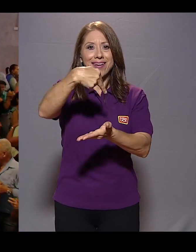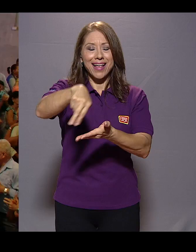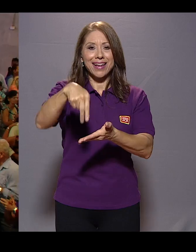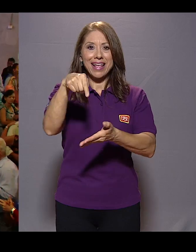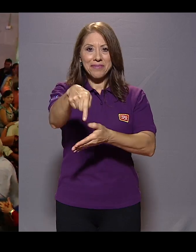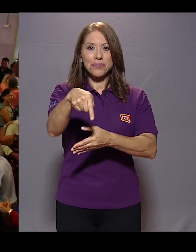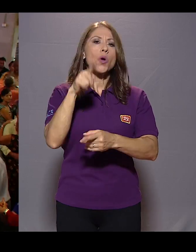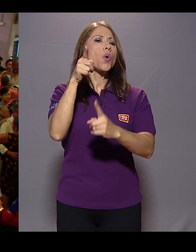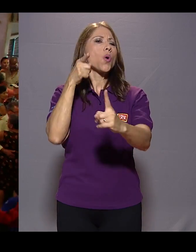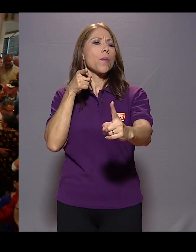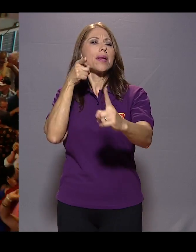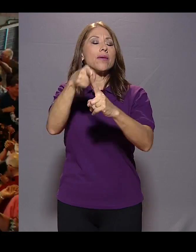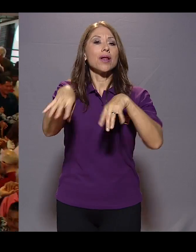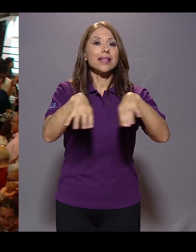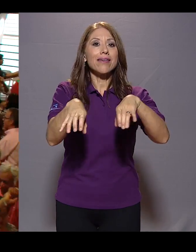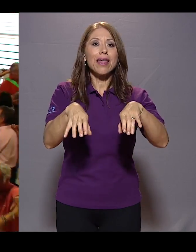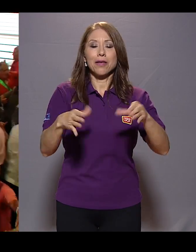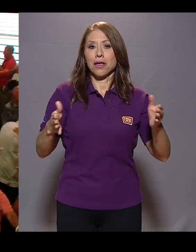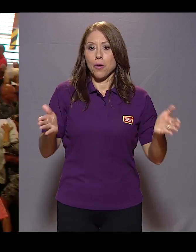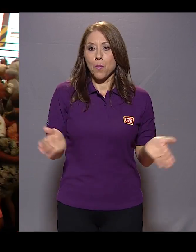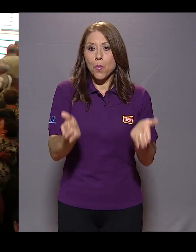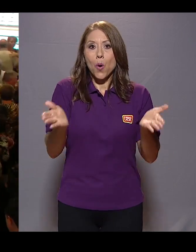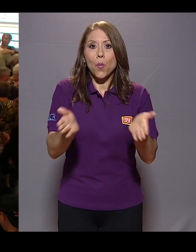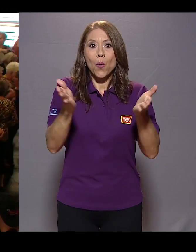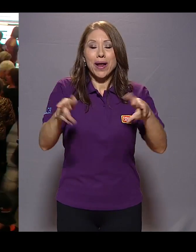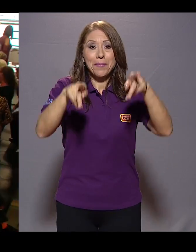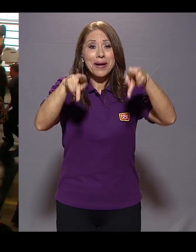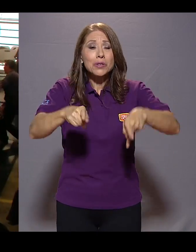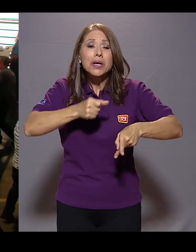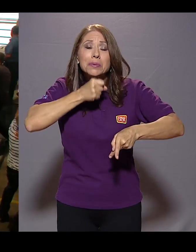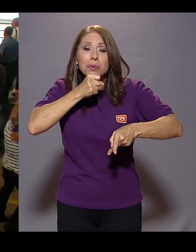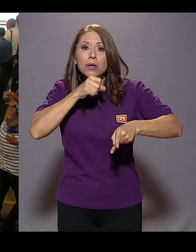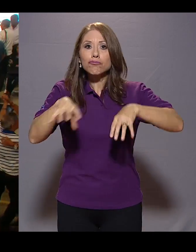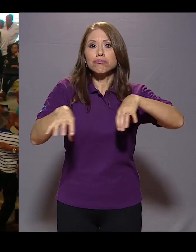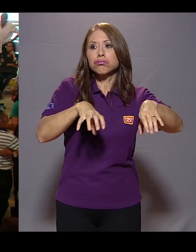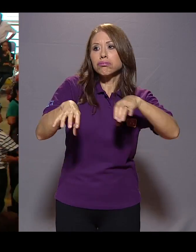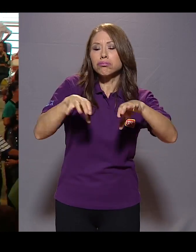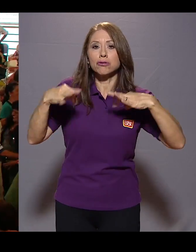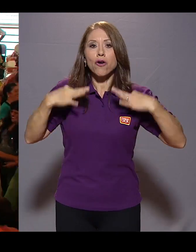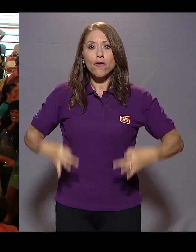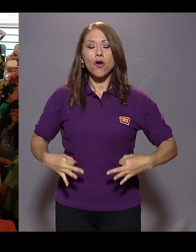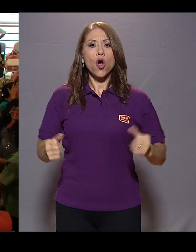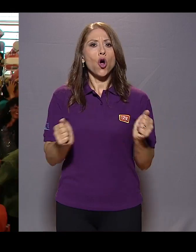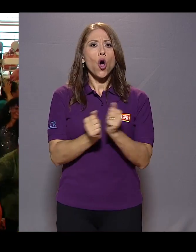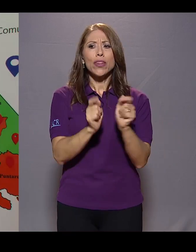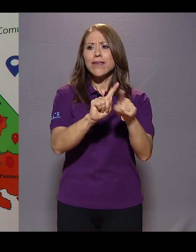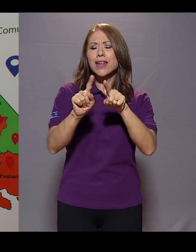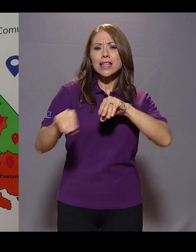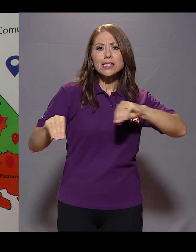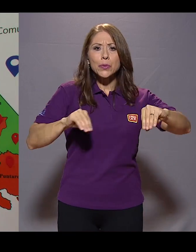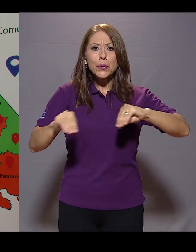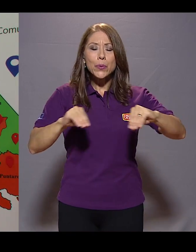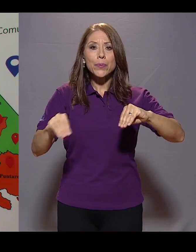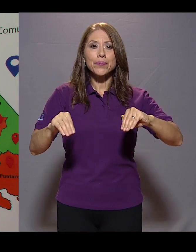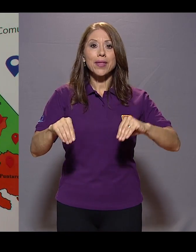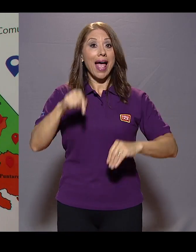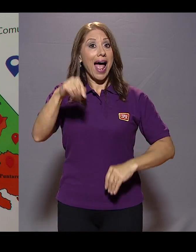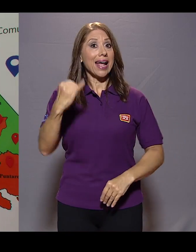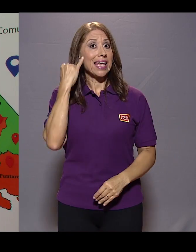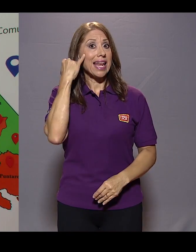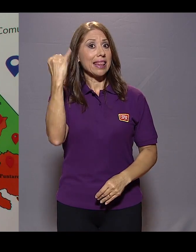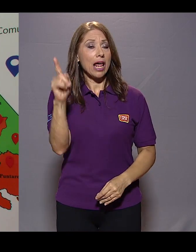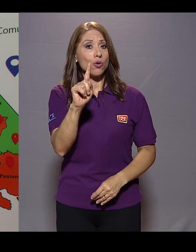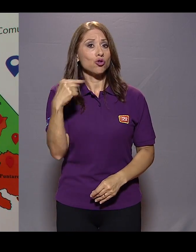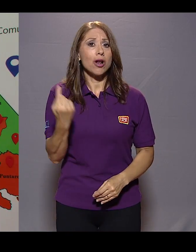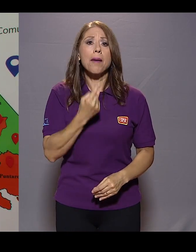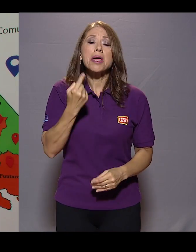la actividad es promover el movimiento físico en las personas en etapa de vejez con ejercicios variados. Y la idea no es solo tener muchos